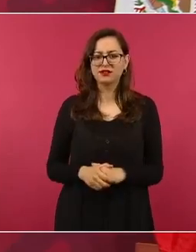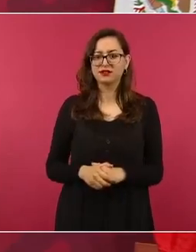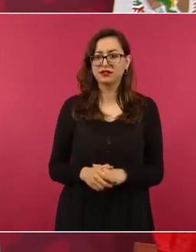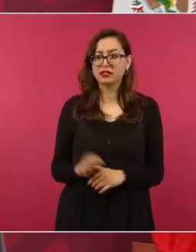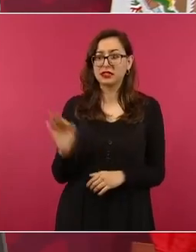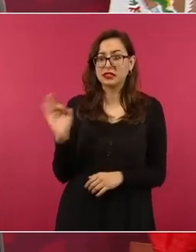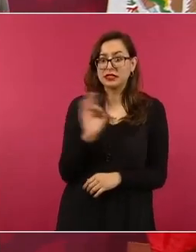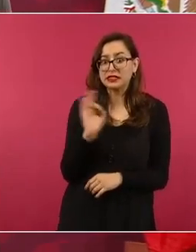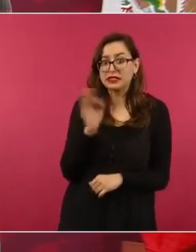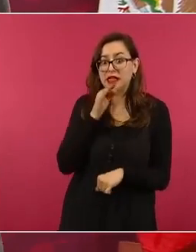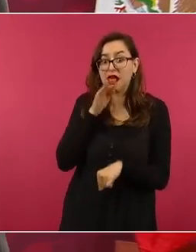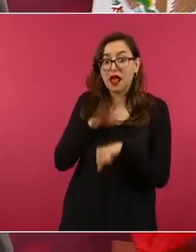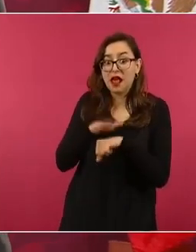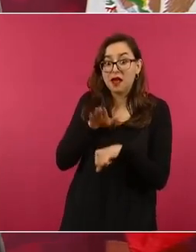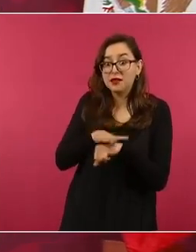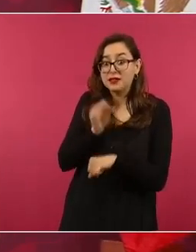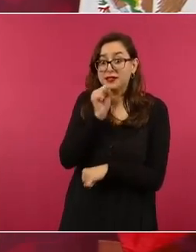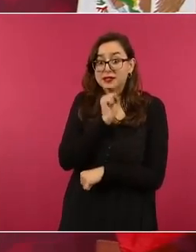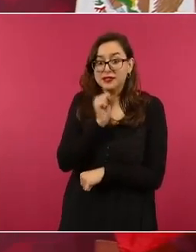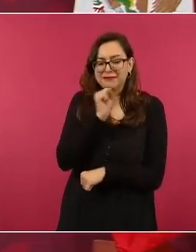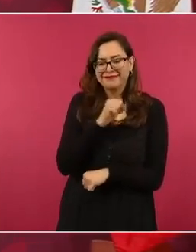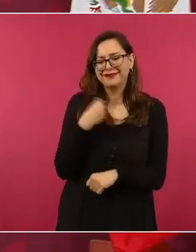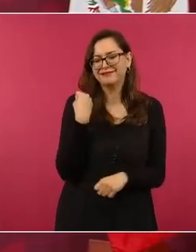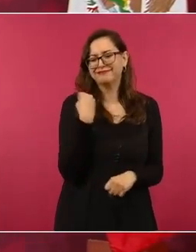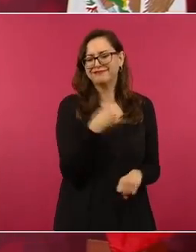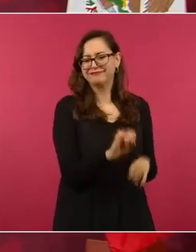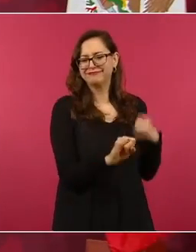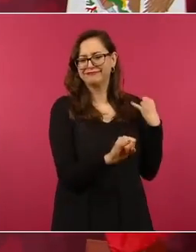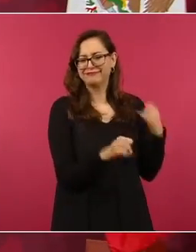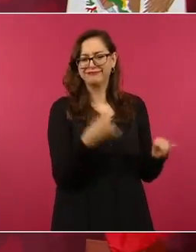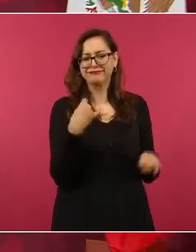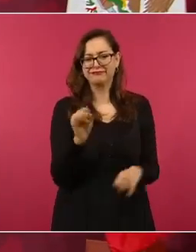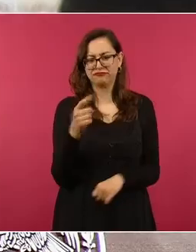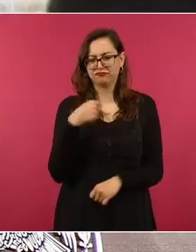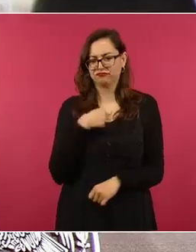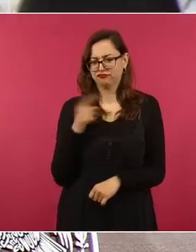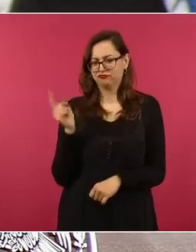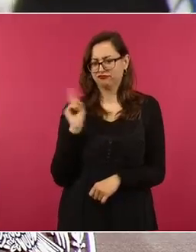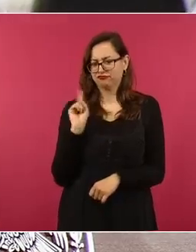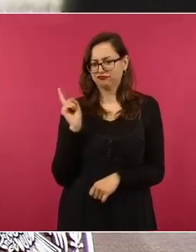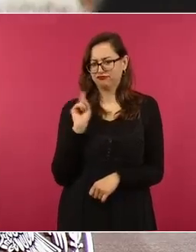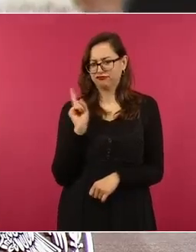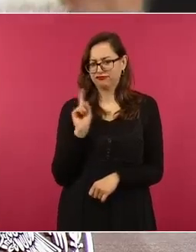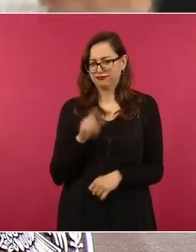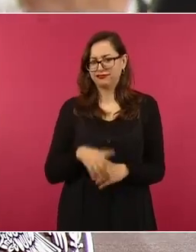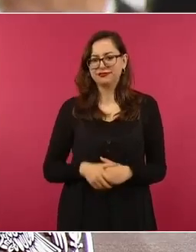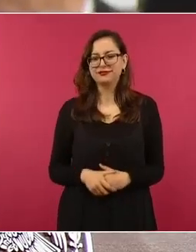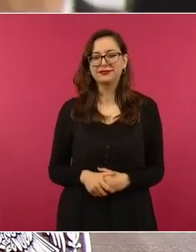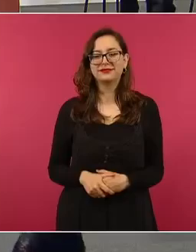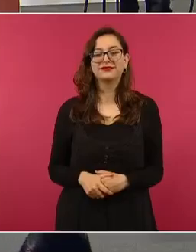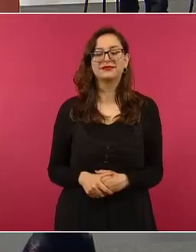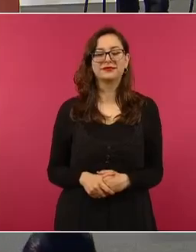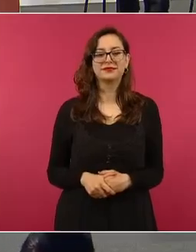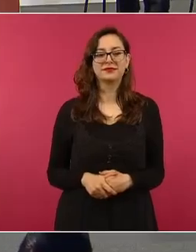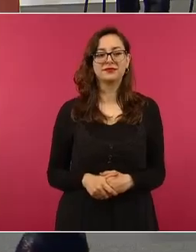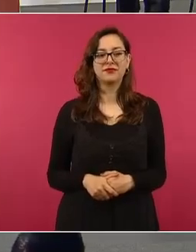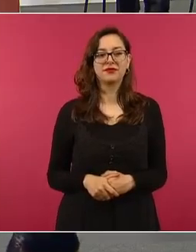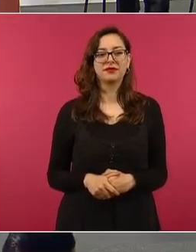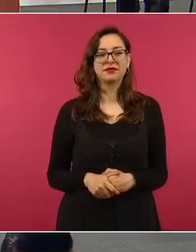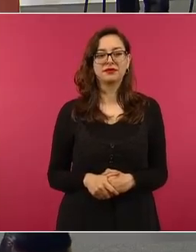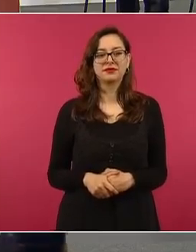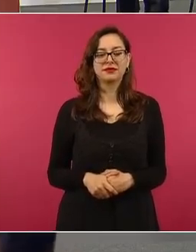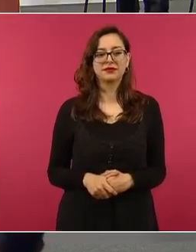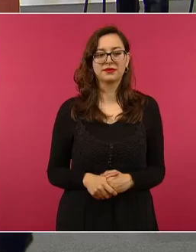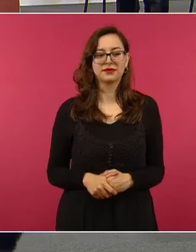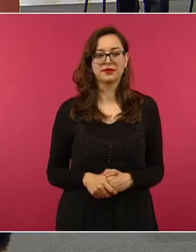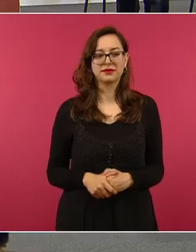cositas malas de mí, manda a todos a volar. Y diles que yo no fui. Mire.